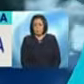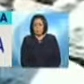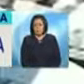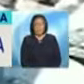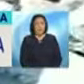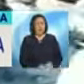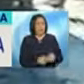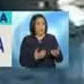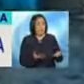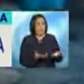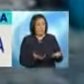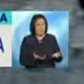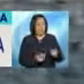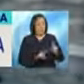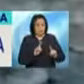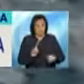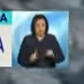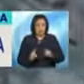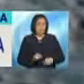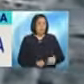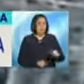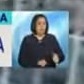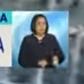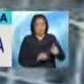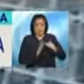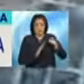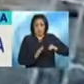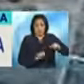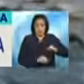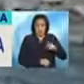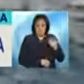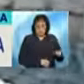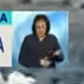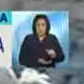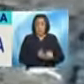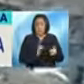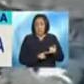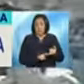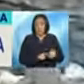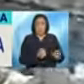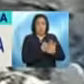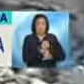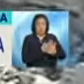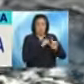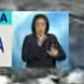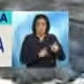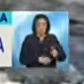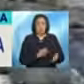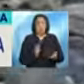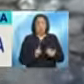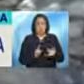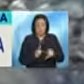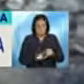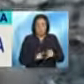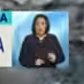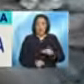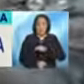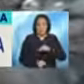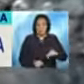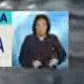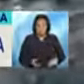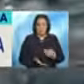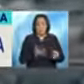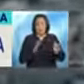Sí, están autoridades, hay autoridades de la municipalidad, están autoridades de Defensa Civil, también del Ministerio